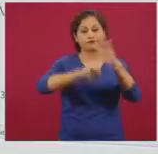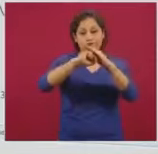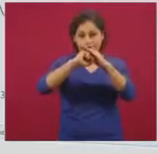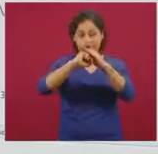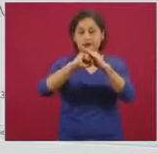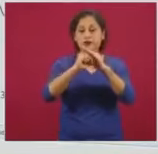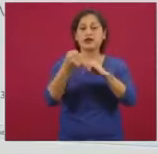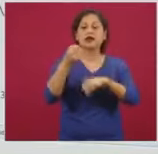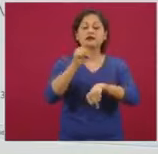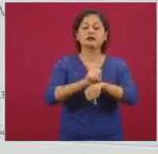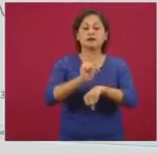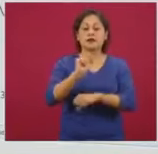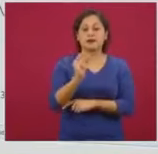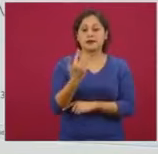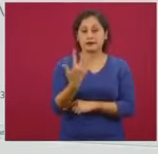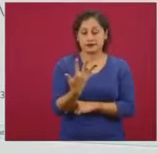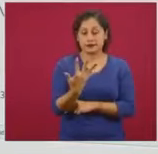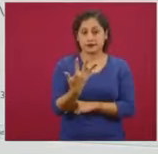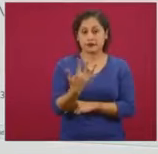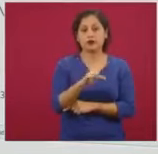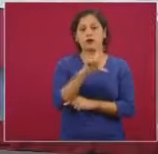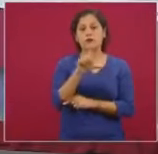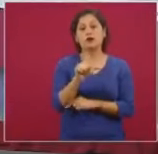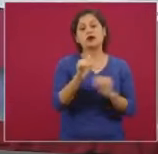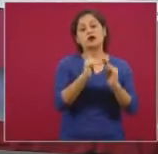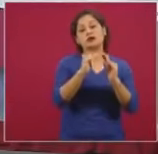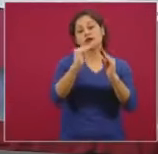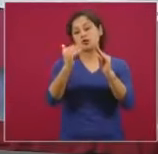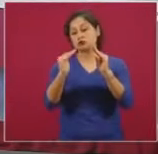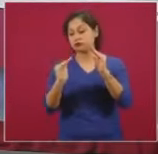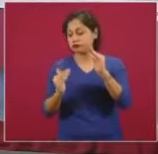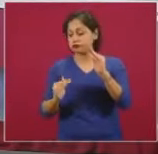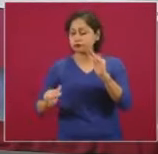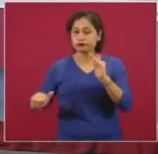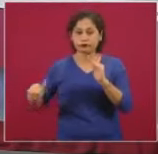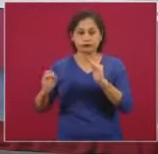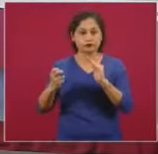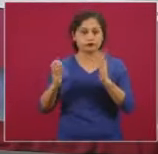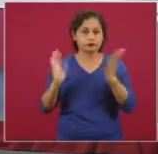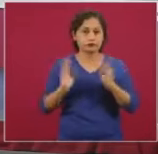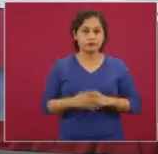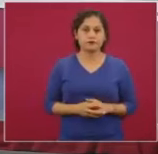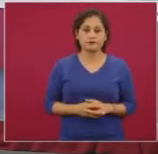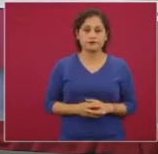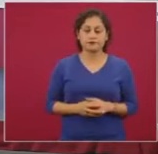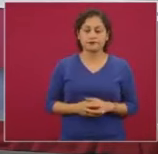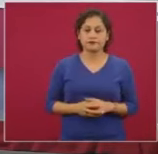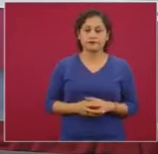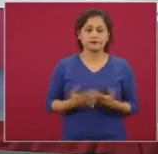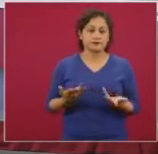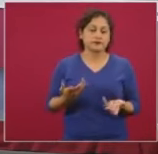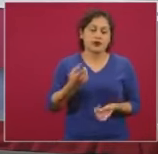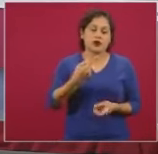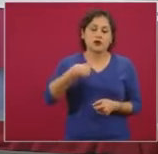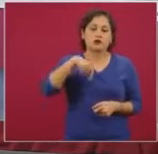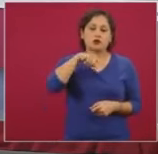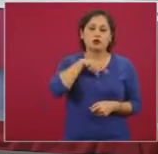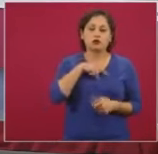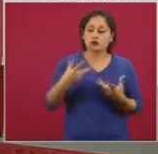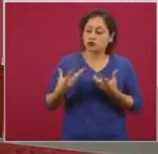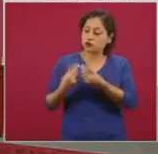en la semana 25 y a partir de ahí estar llegando a su momento basal. Y eso, digo, eso todavía estamos explorando con el grupo